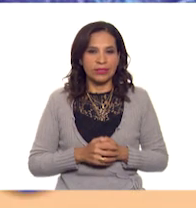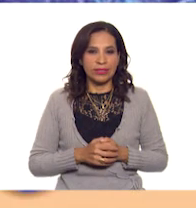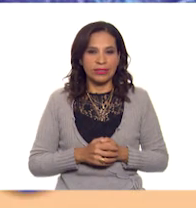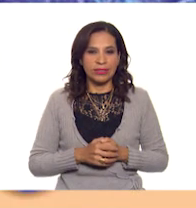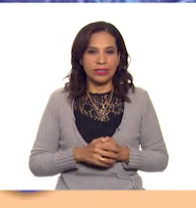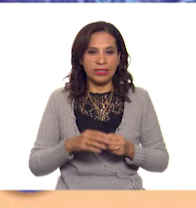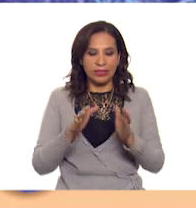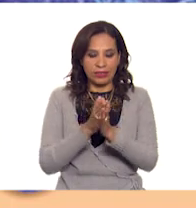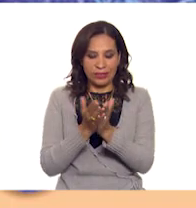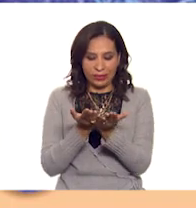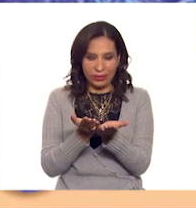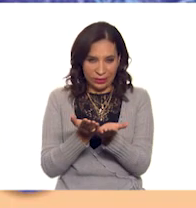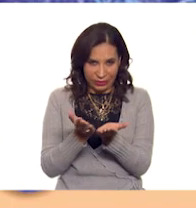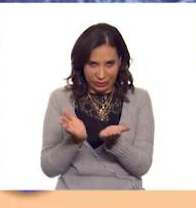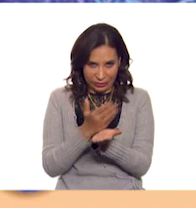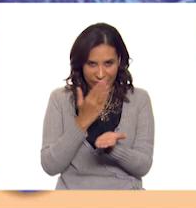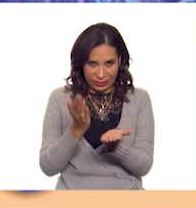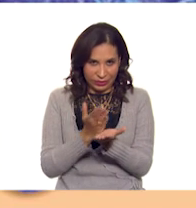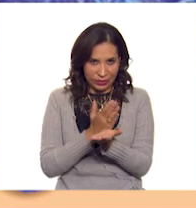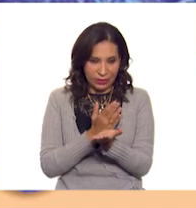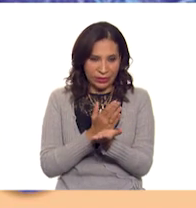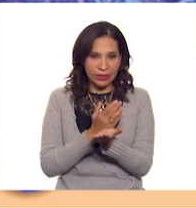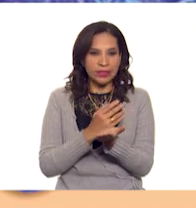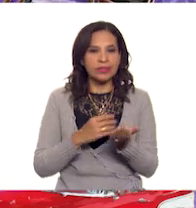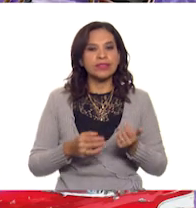Los libros.